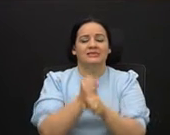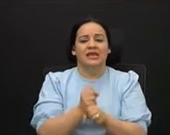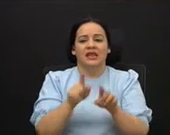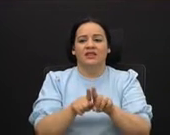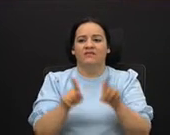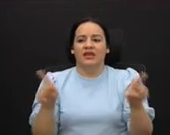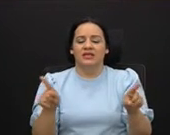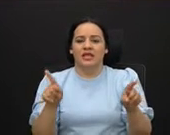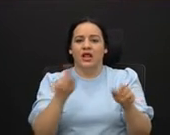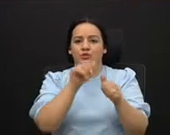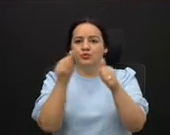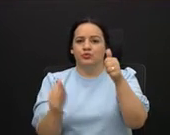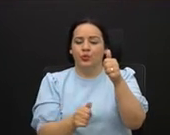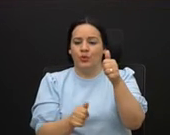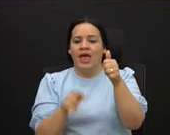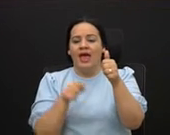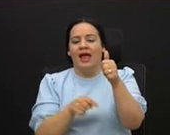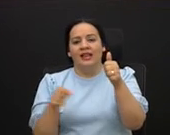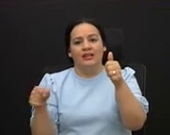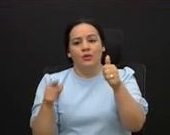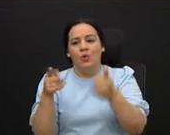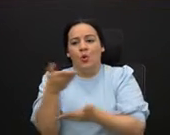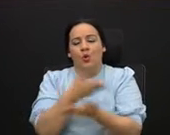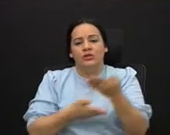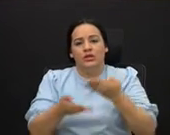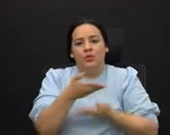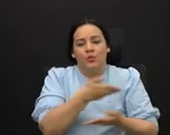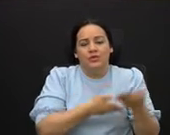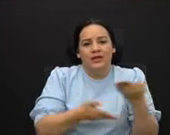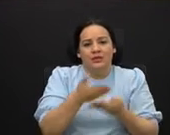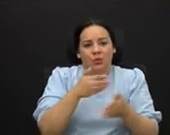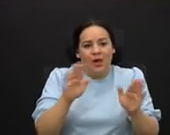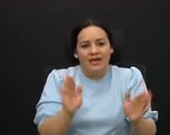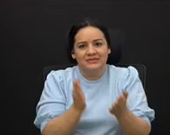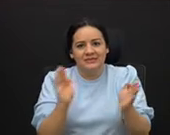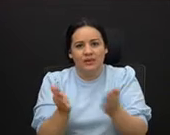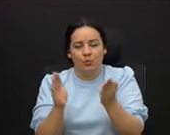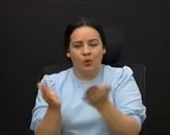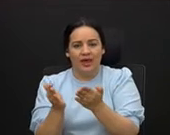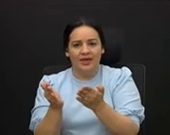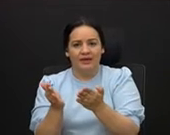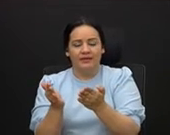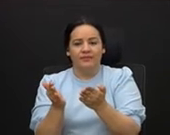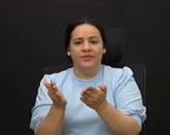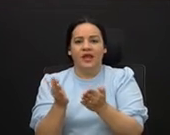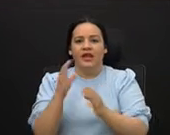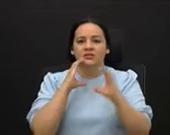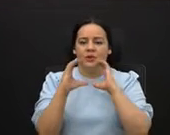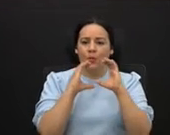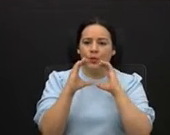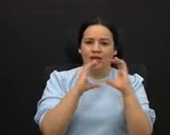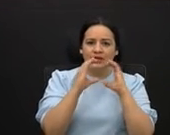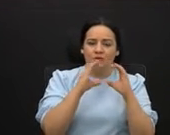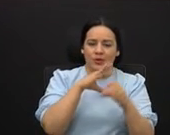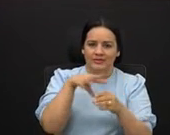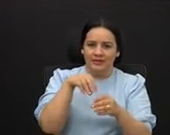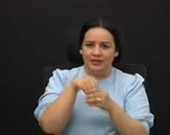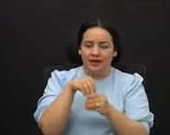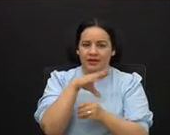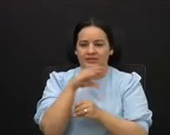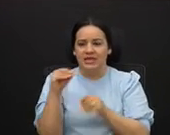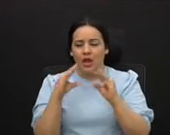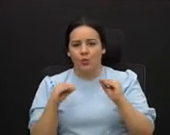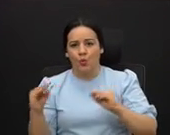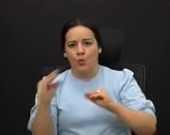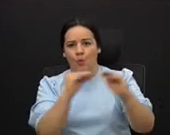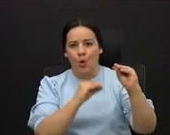sus subalternos, contribuyendo con ello a estimular las comunicaciones internas y el rumor en